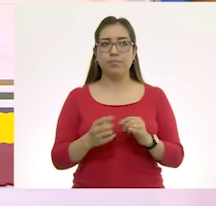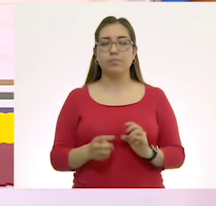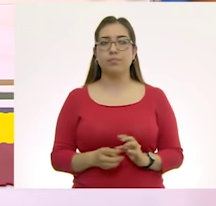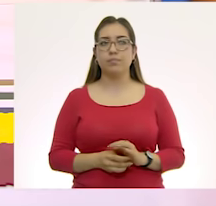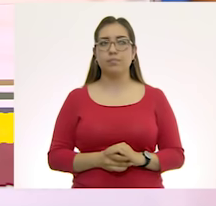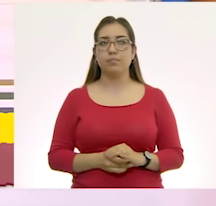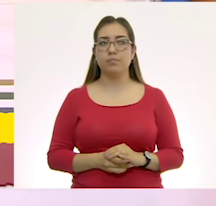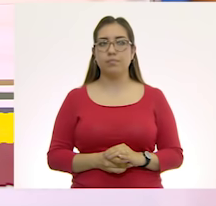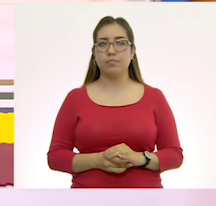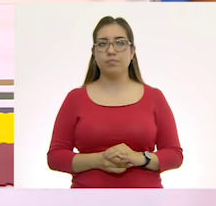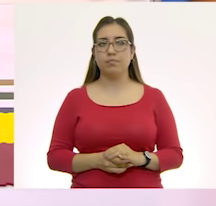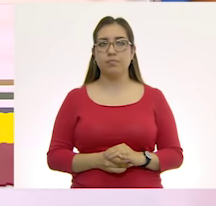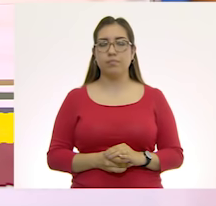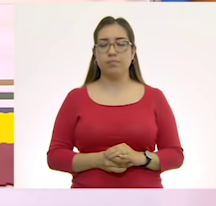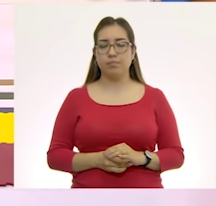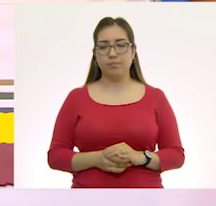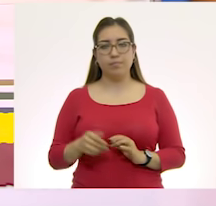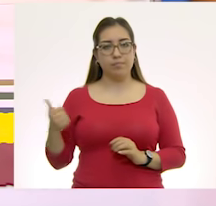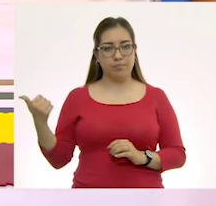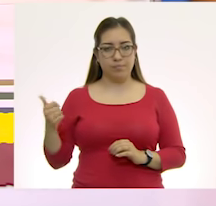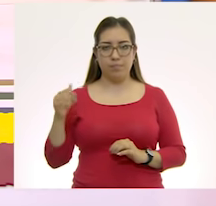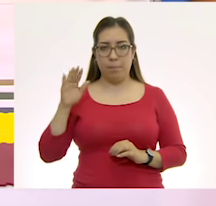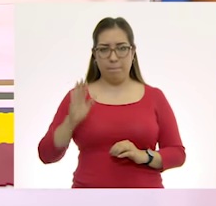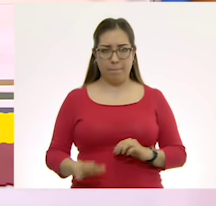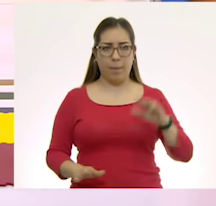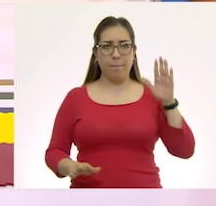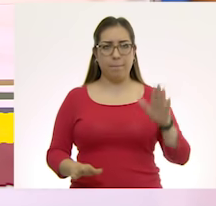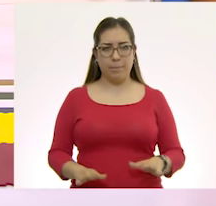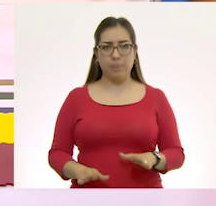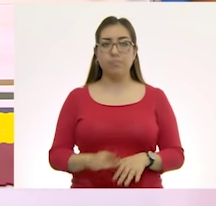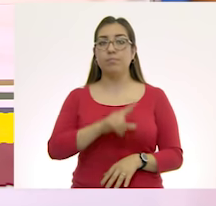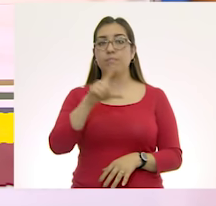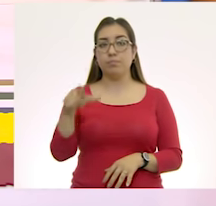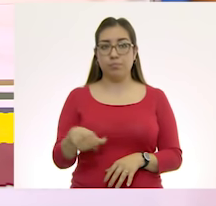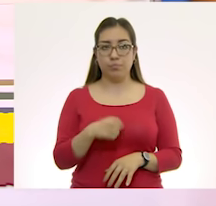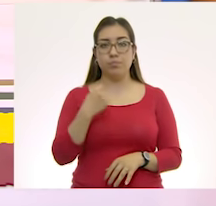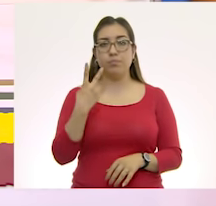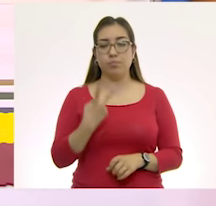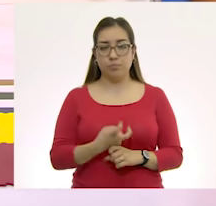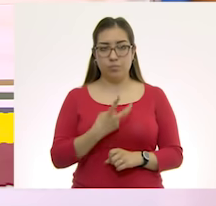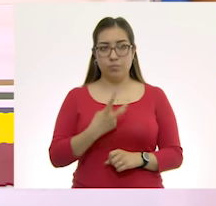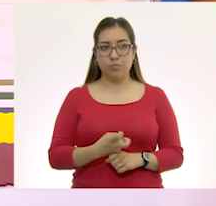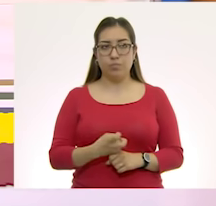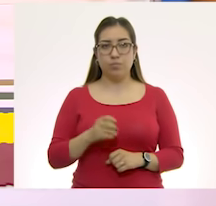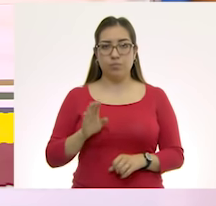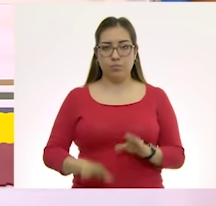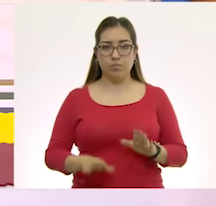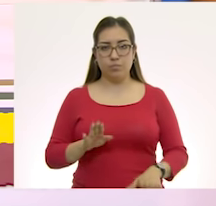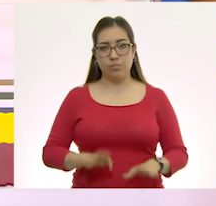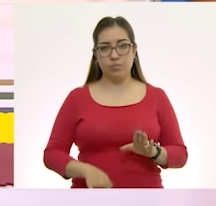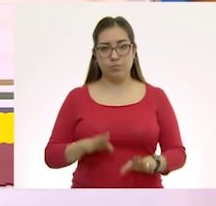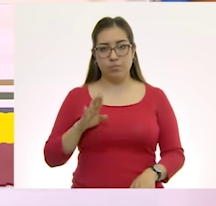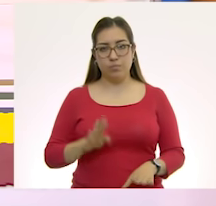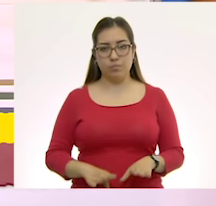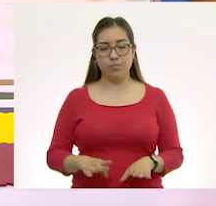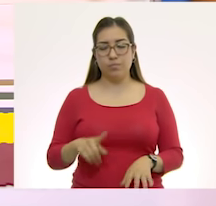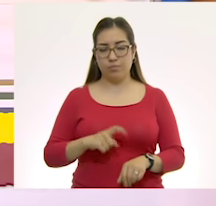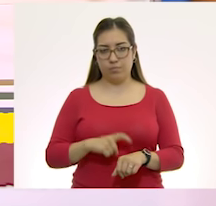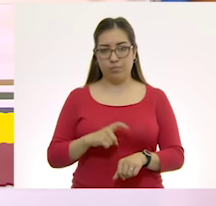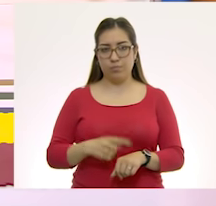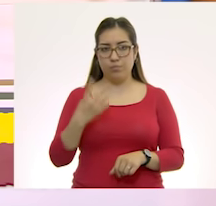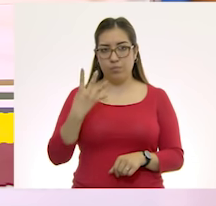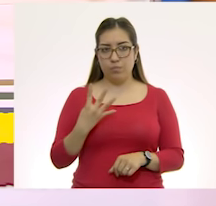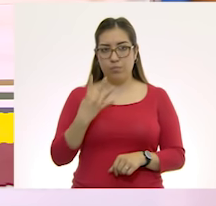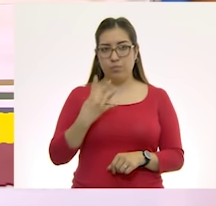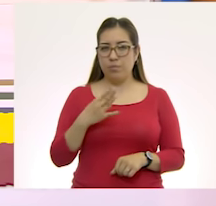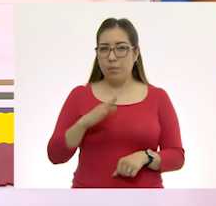con el pie. 1, 2. 1, 2. Luego viene golpe fuerte y rápido con los pies. 1, 2, 3, 4. Recuerden